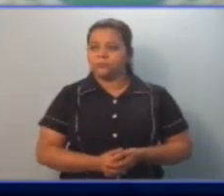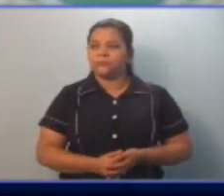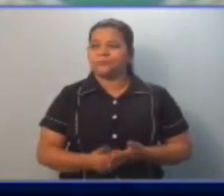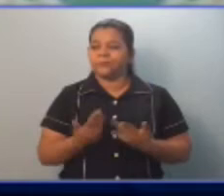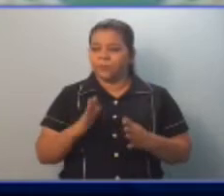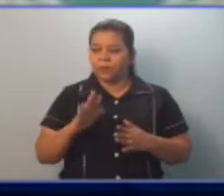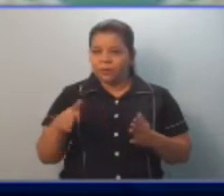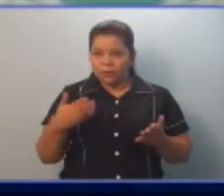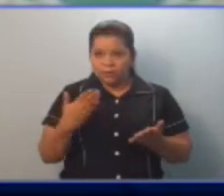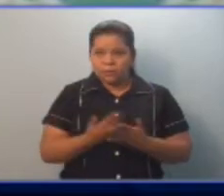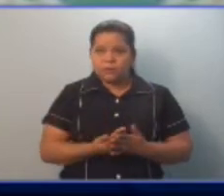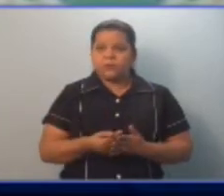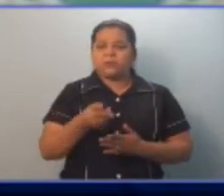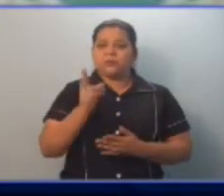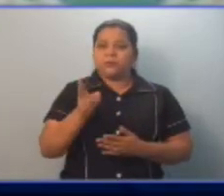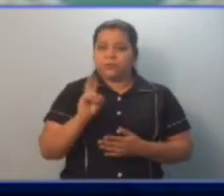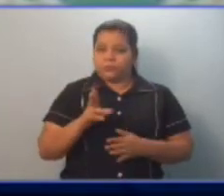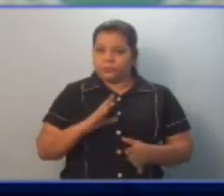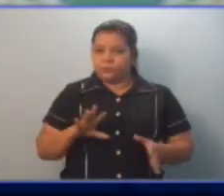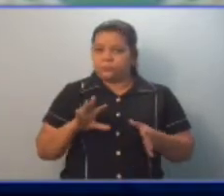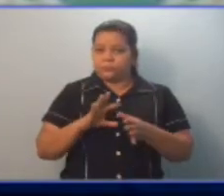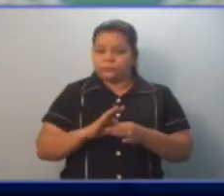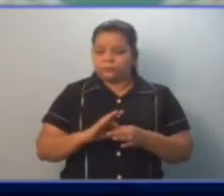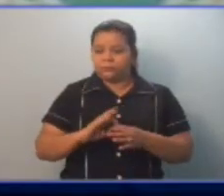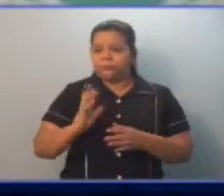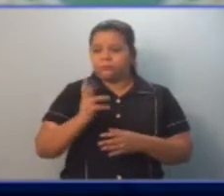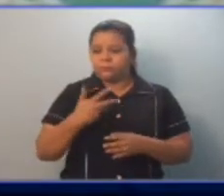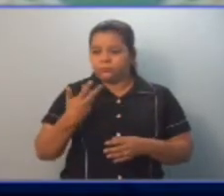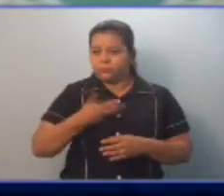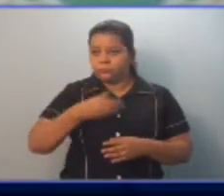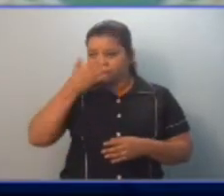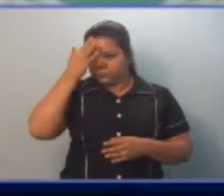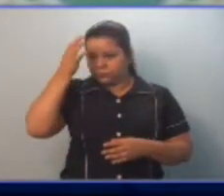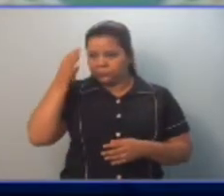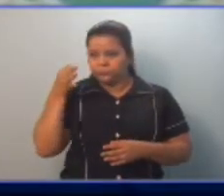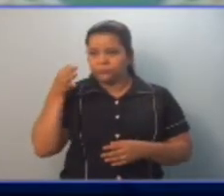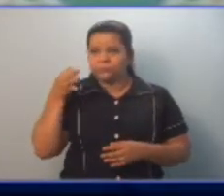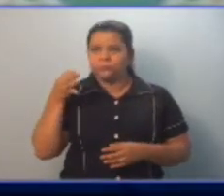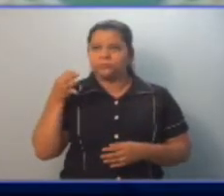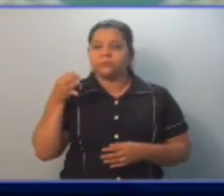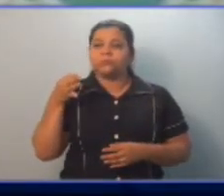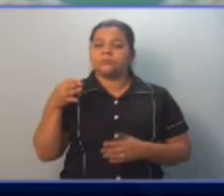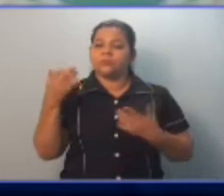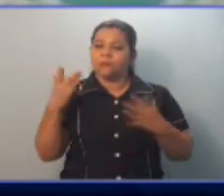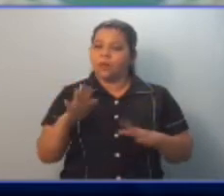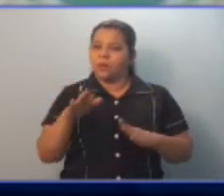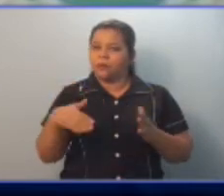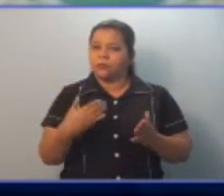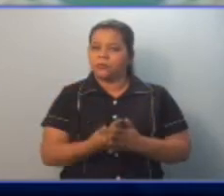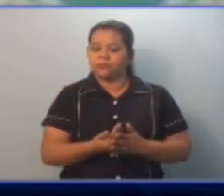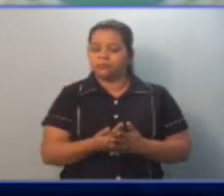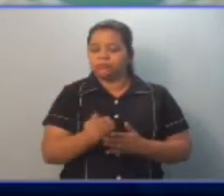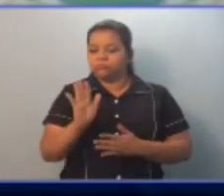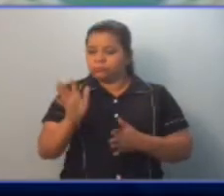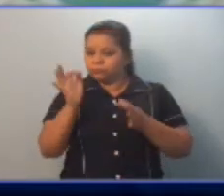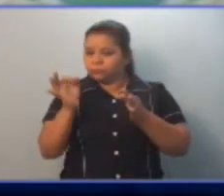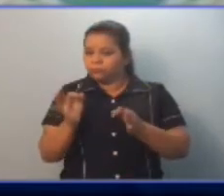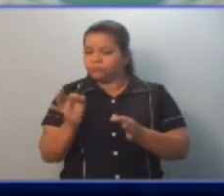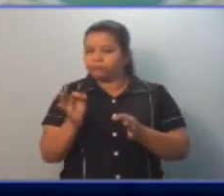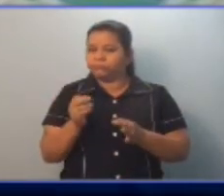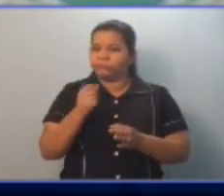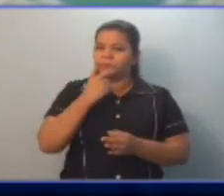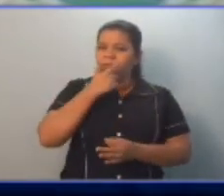de mutuo ataque, pues él consideró de que la imparcialidad de ellos estaba en